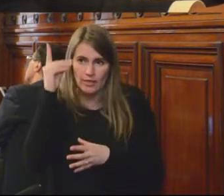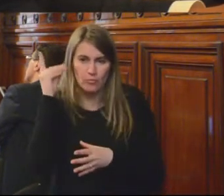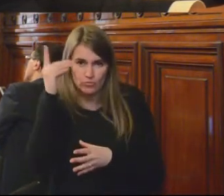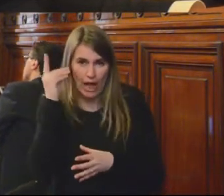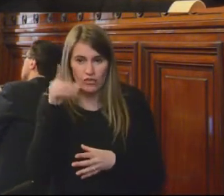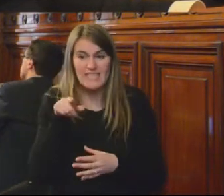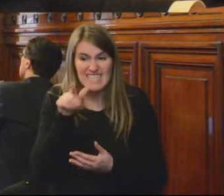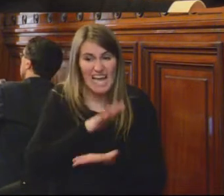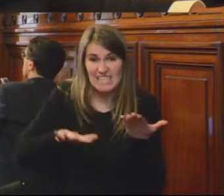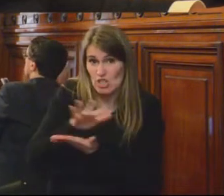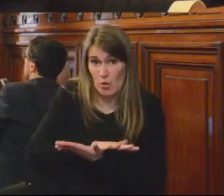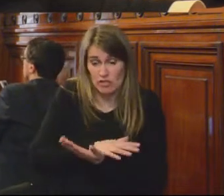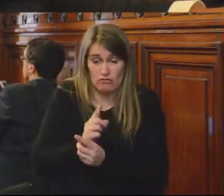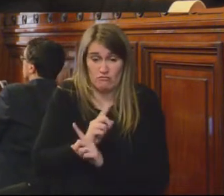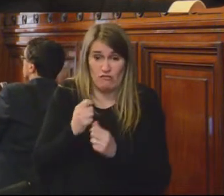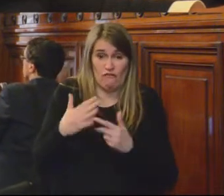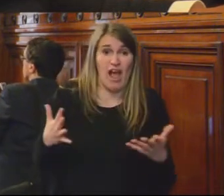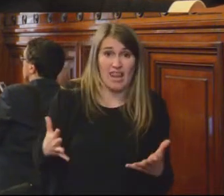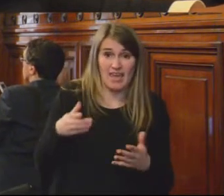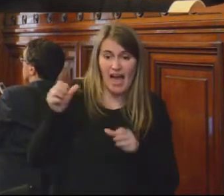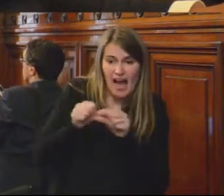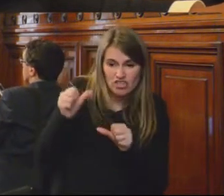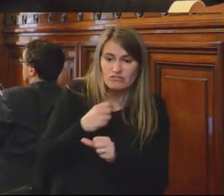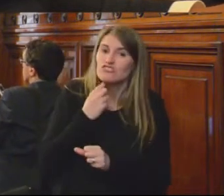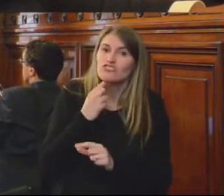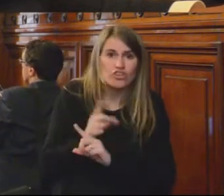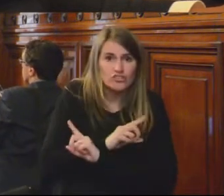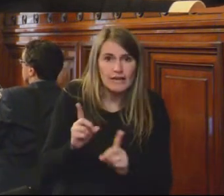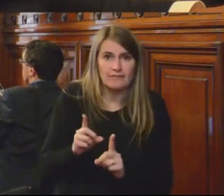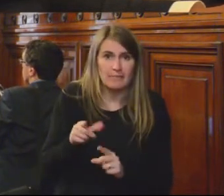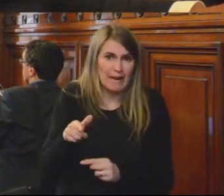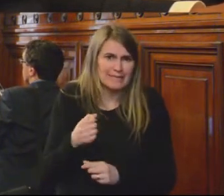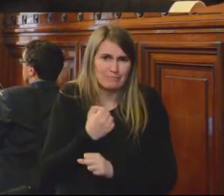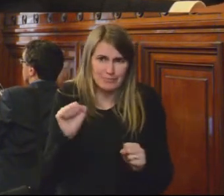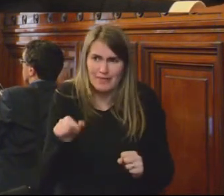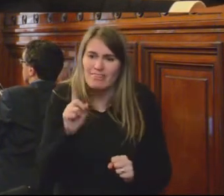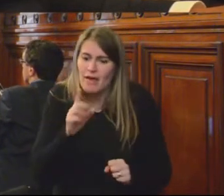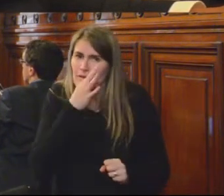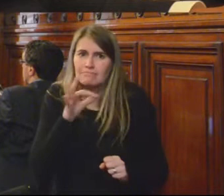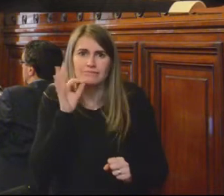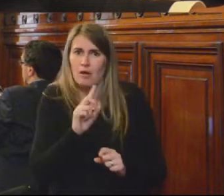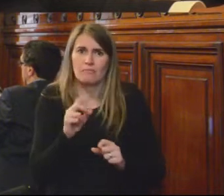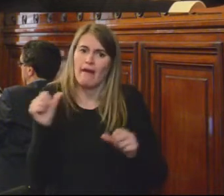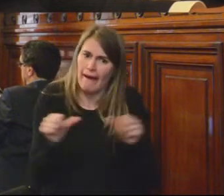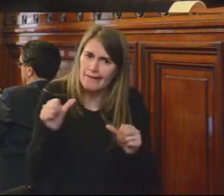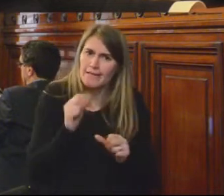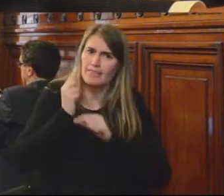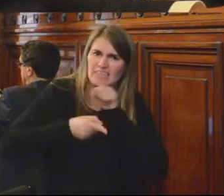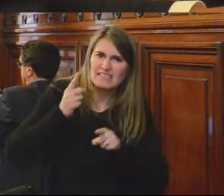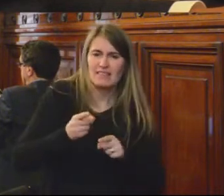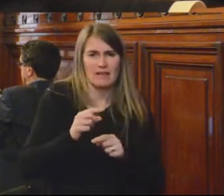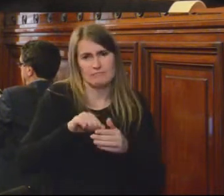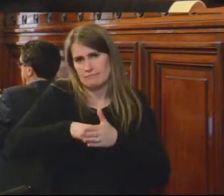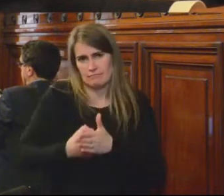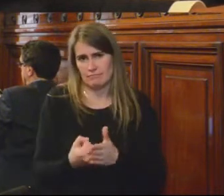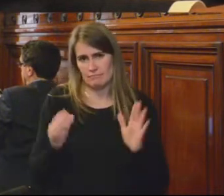que invalidó los actos en los cuales participaron, declarándose el desacato expreso a través de sentencia número 1 de la Sala Electoral del